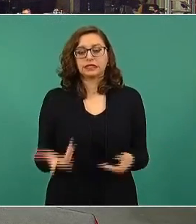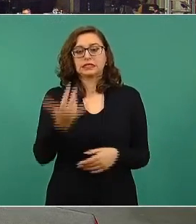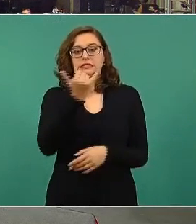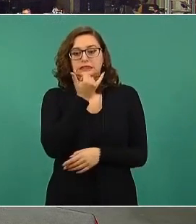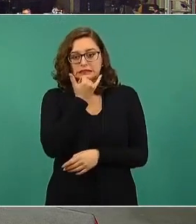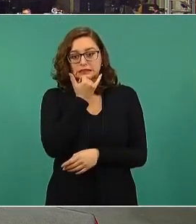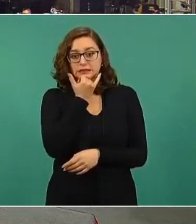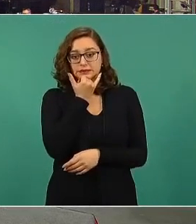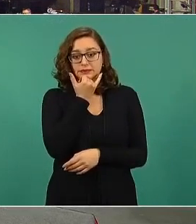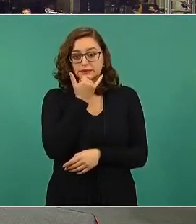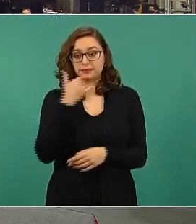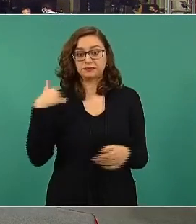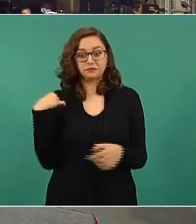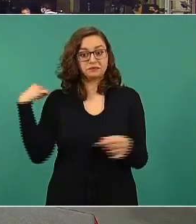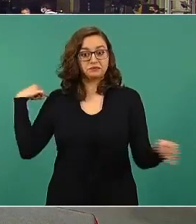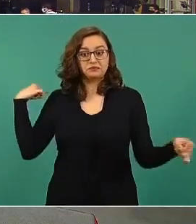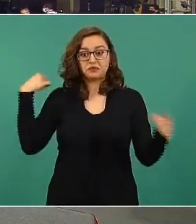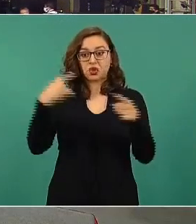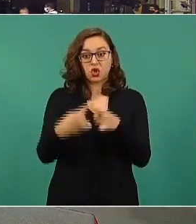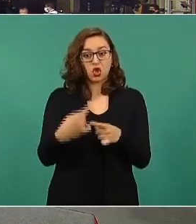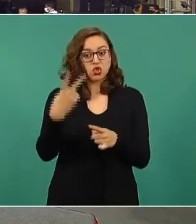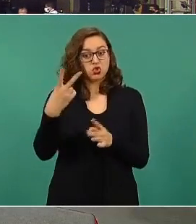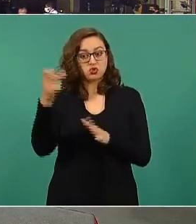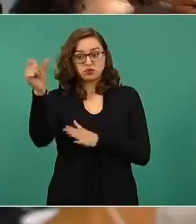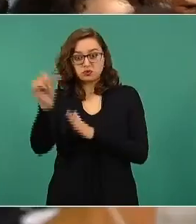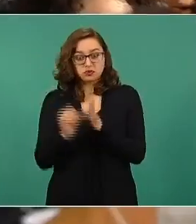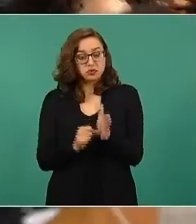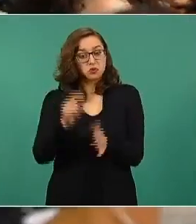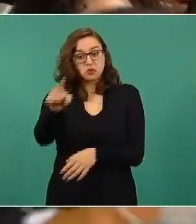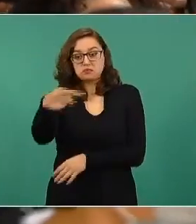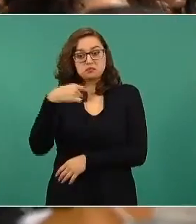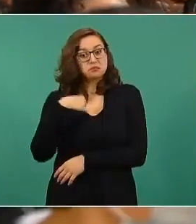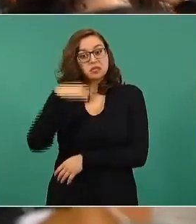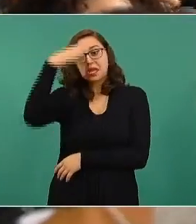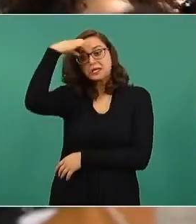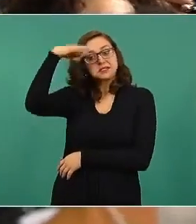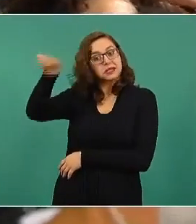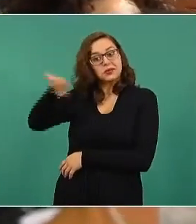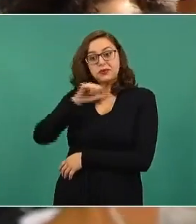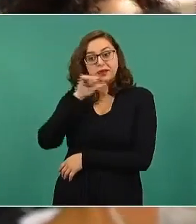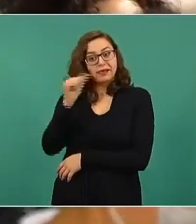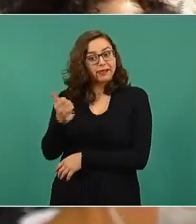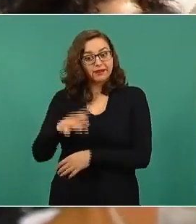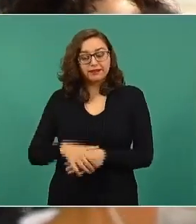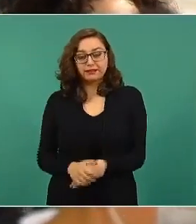tengo en 2 meses, no me extraño, presidente, 2 meses,